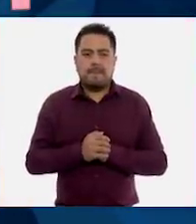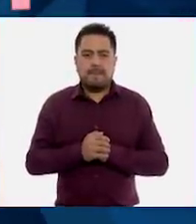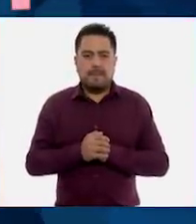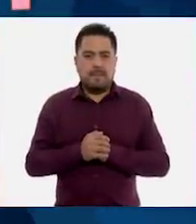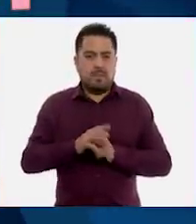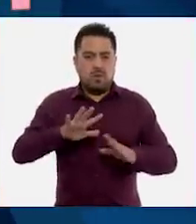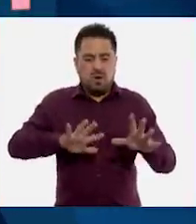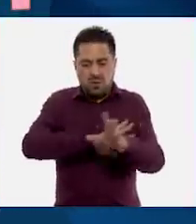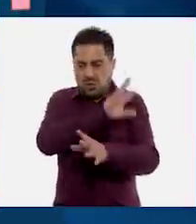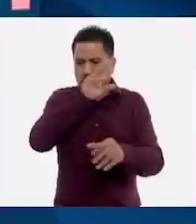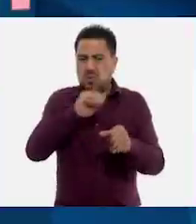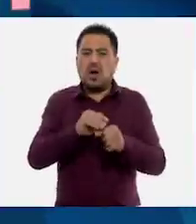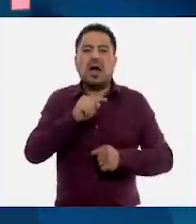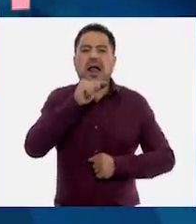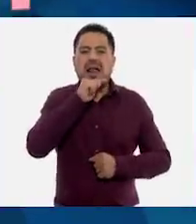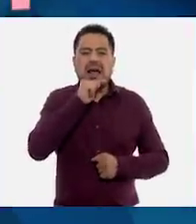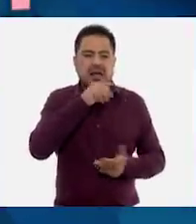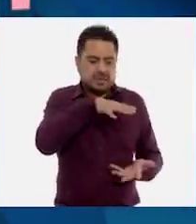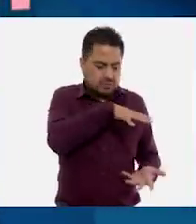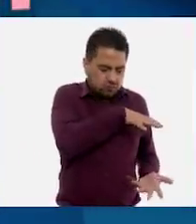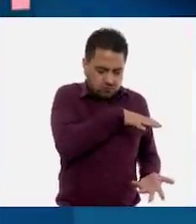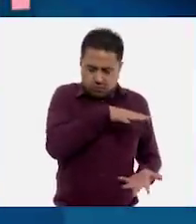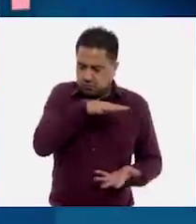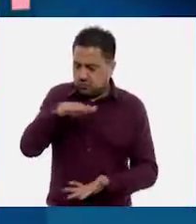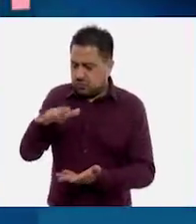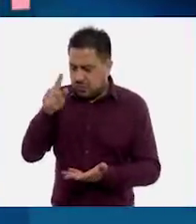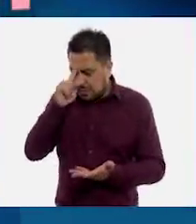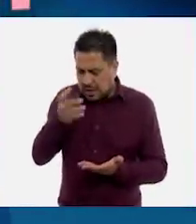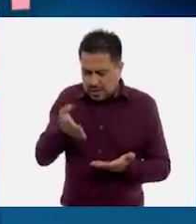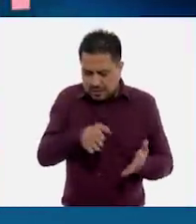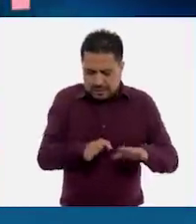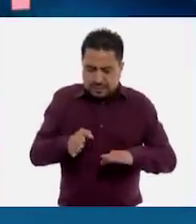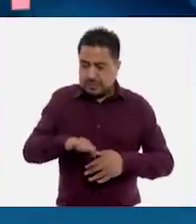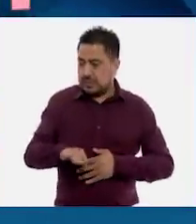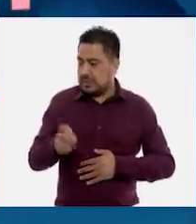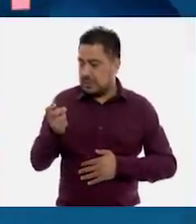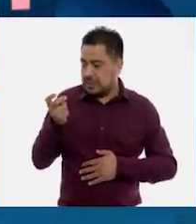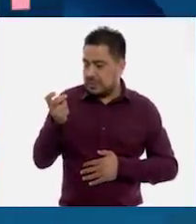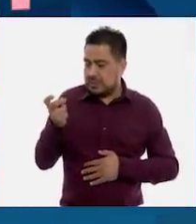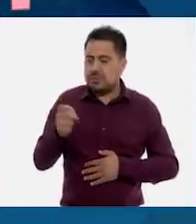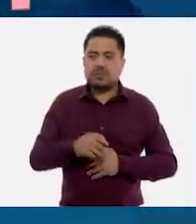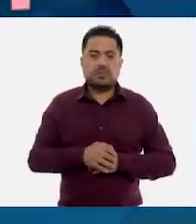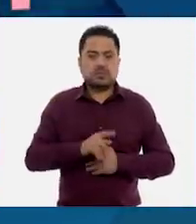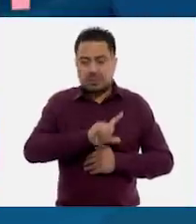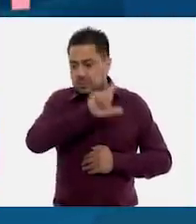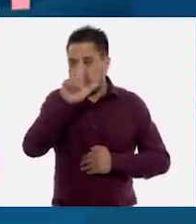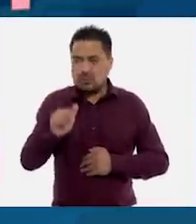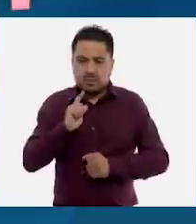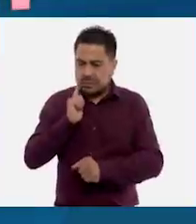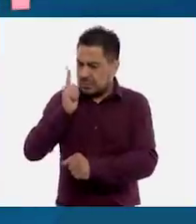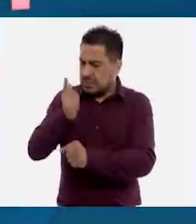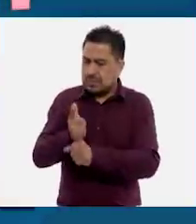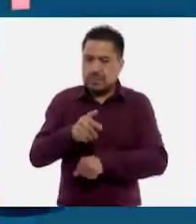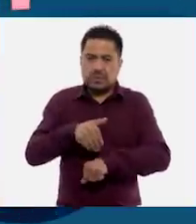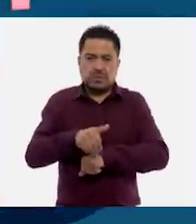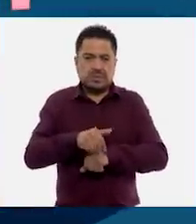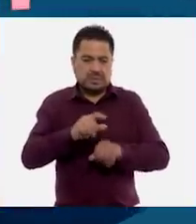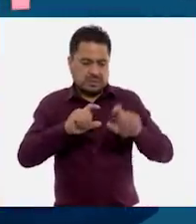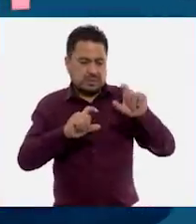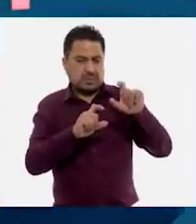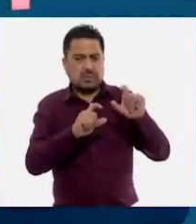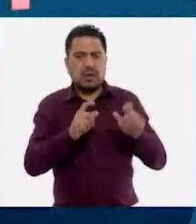Pues el total de lápices que le entregaron para empacar es ese. Después vemos que el cociente...